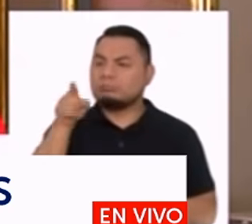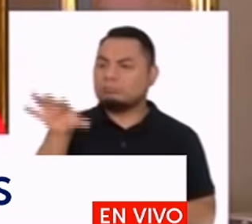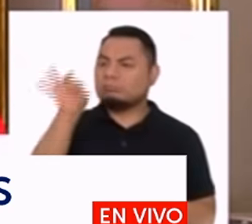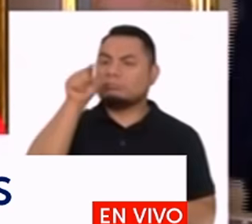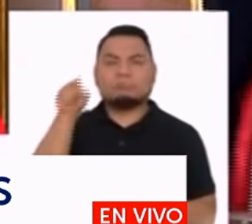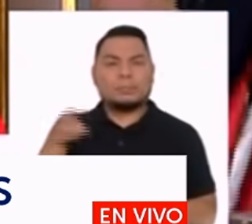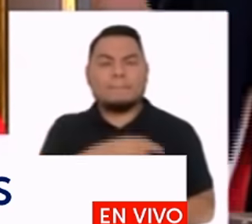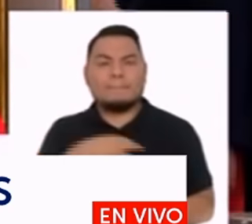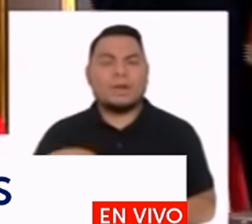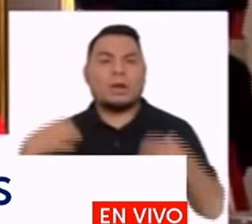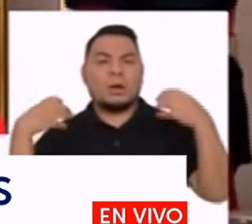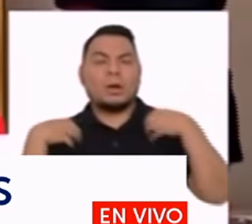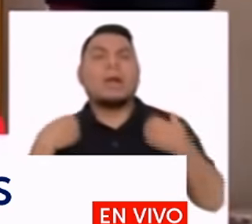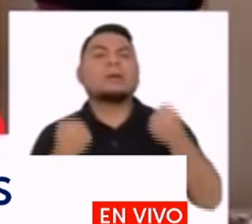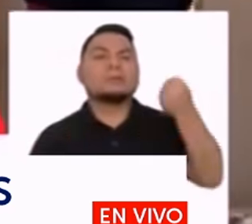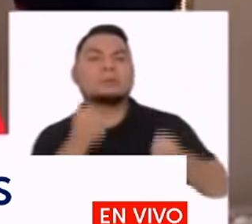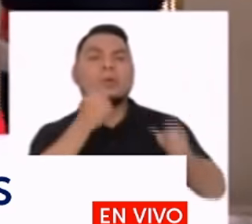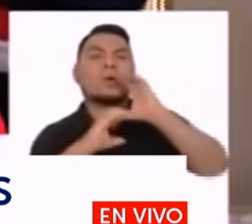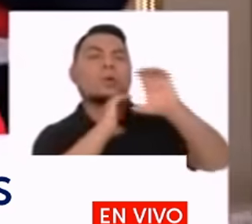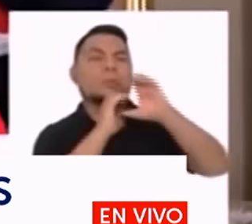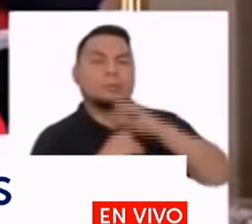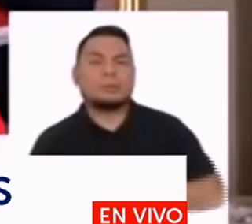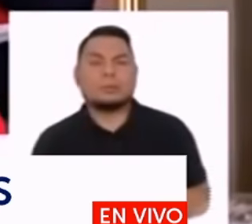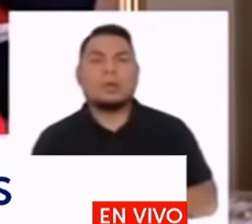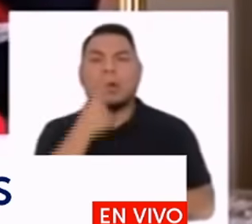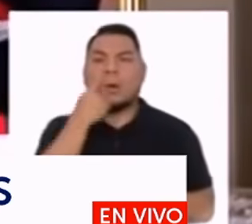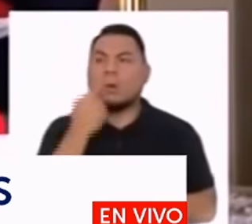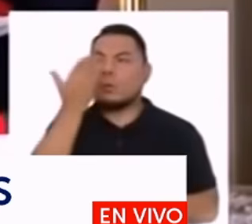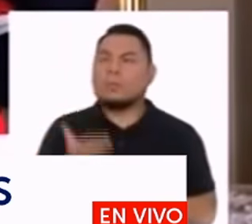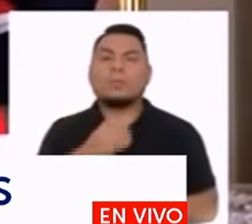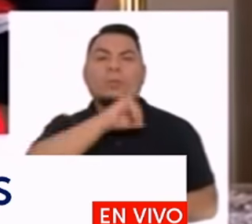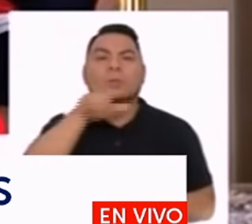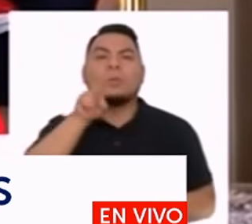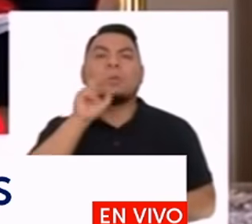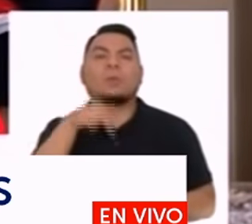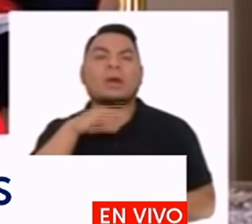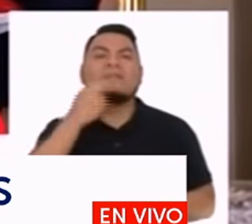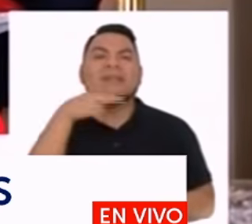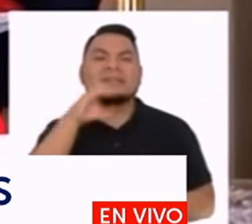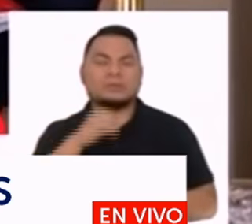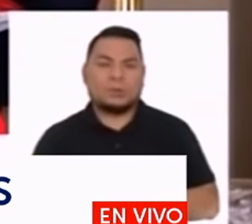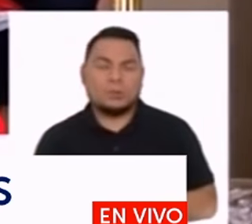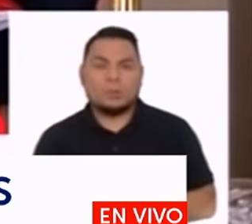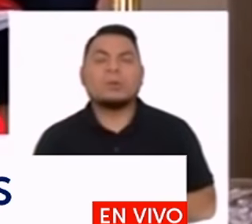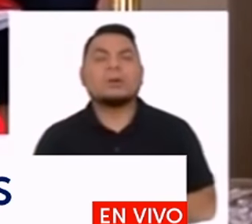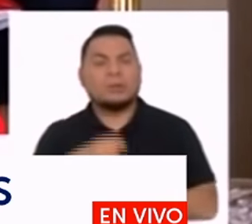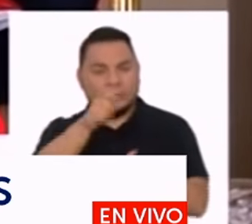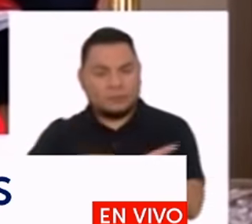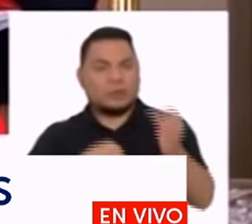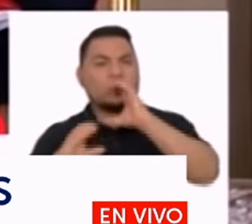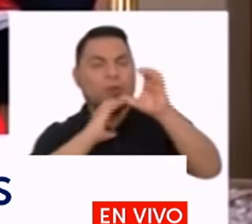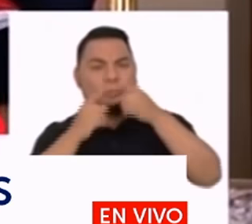ministro de Estado en el despacho de Transportes y Comunicaciones al señor Juan Francisco Silva Villegas.